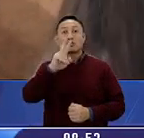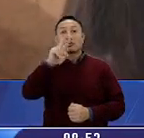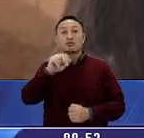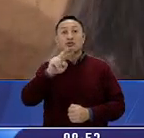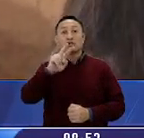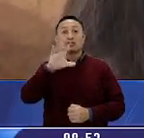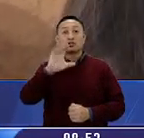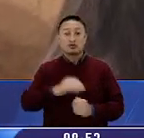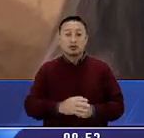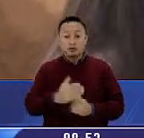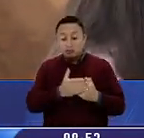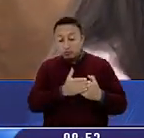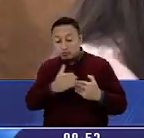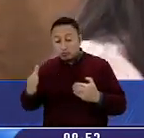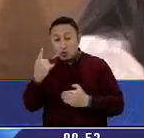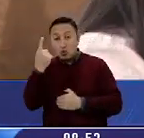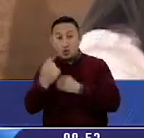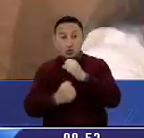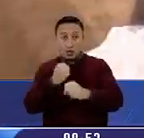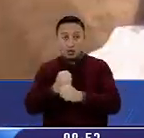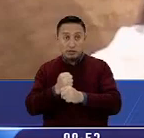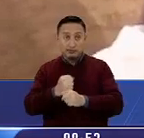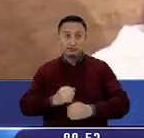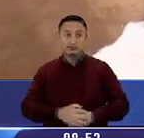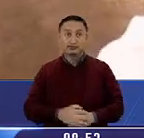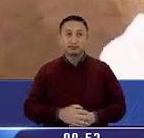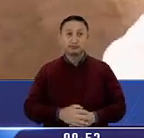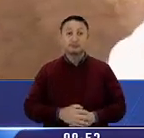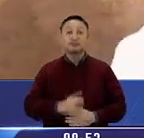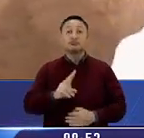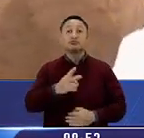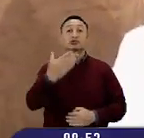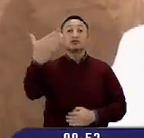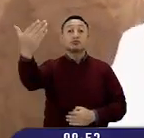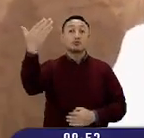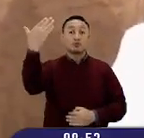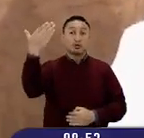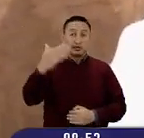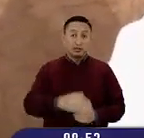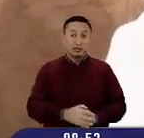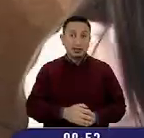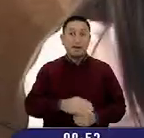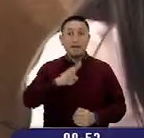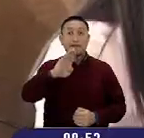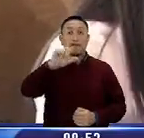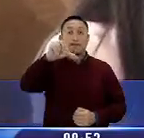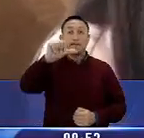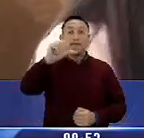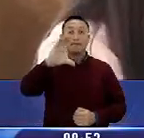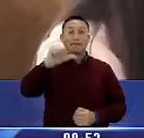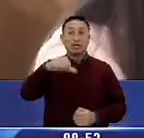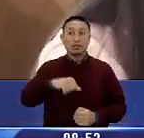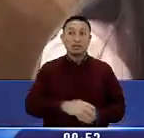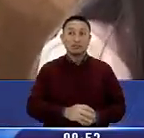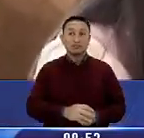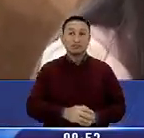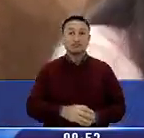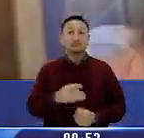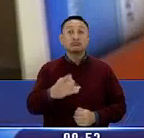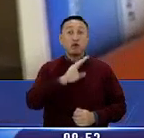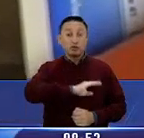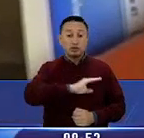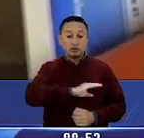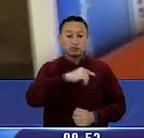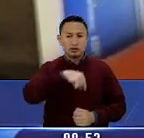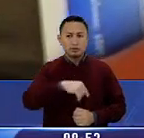decir, ampliar el plazo casi un año. La vicealcaldesa de la ciudad, Blanca López, informó que el Cabildo ha recibido